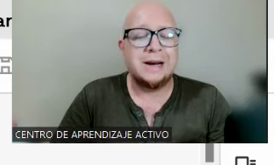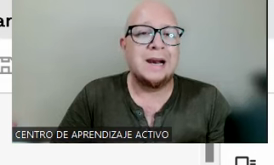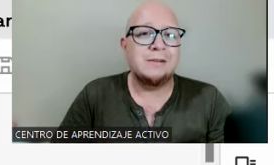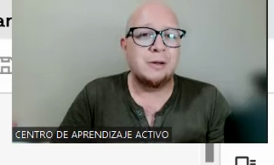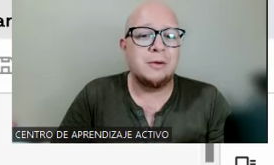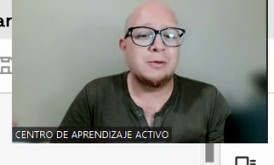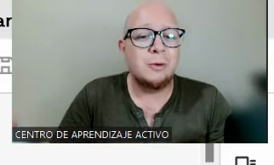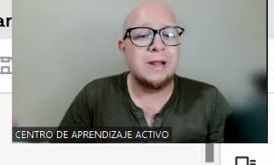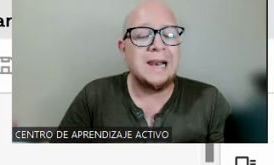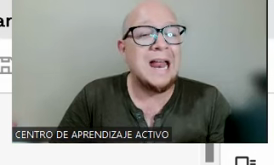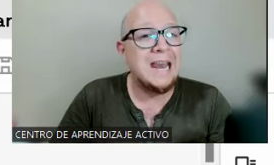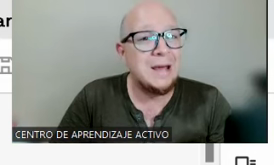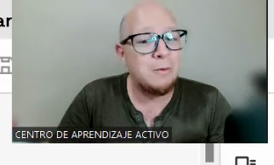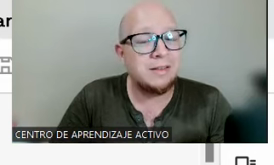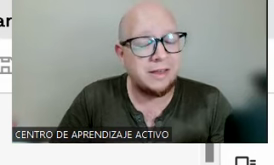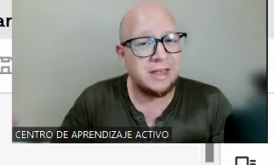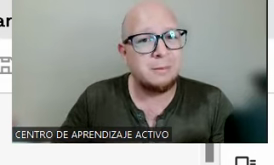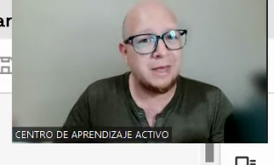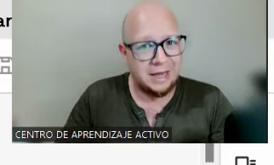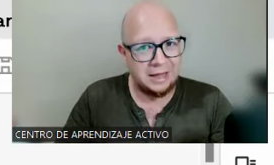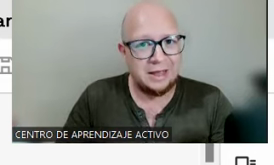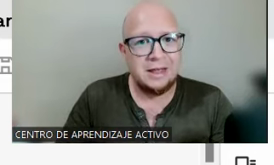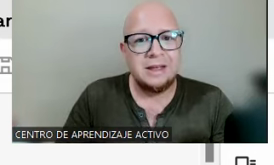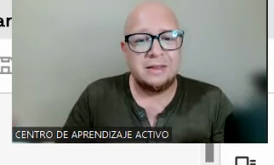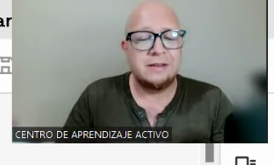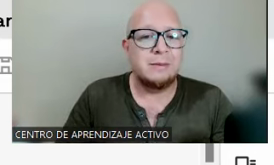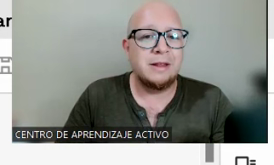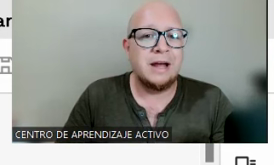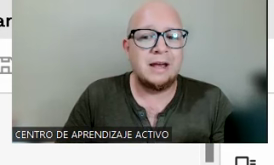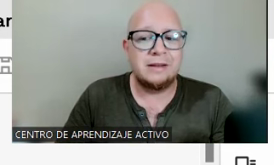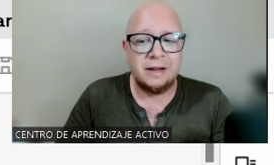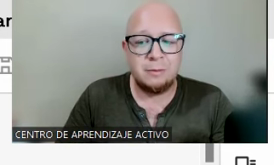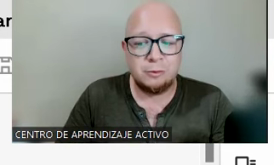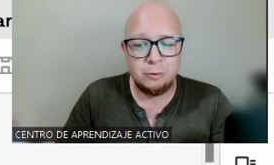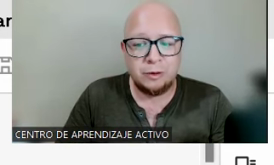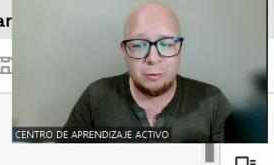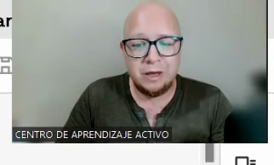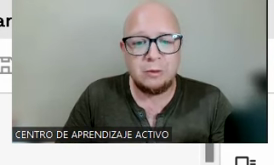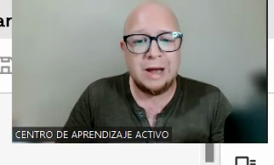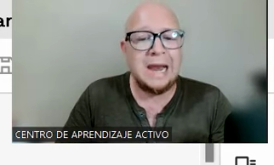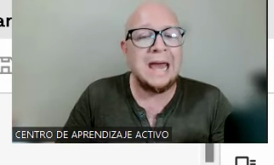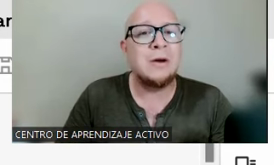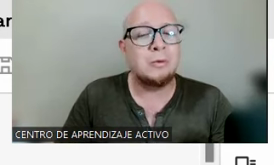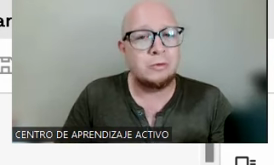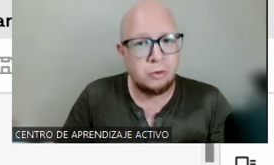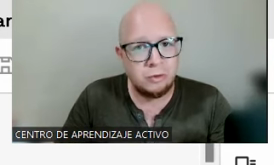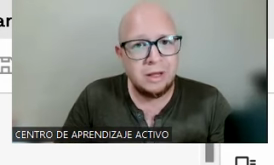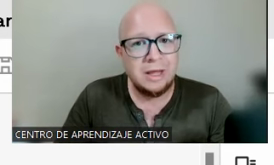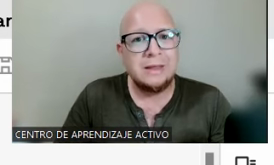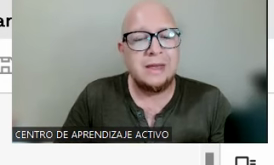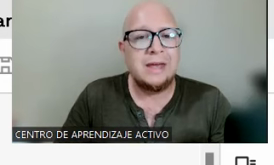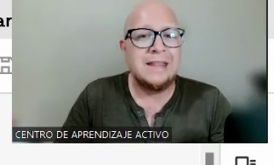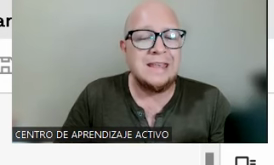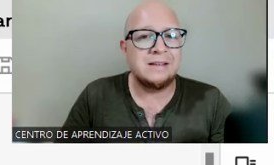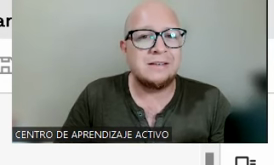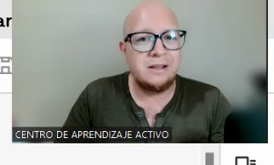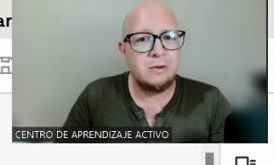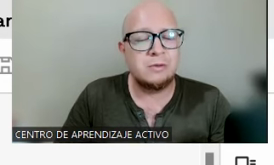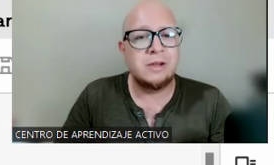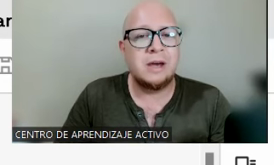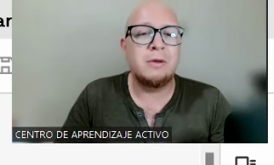relacionados con la lengua de señas mexicana. De esta manera estaremos contribuyendo a la inclusión de